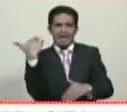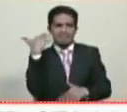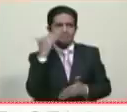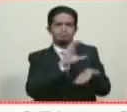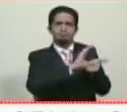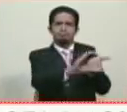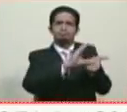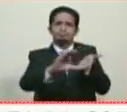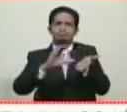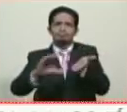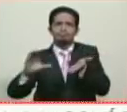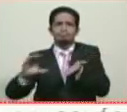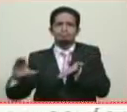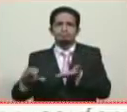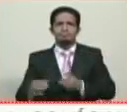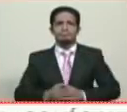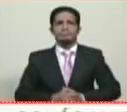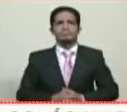de la mañana de ayer.